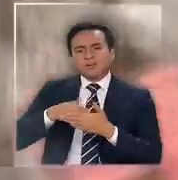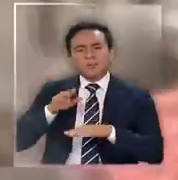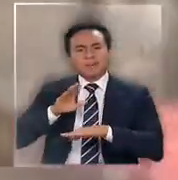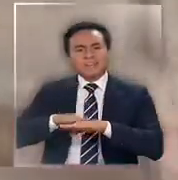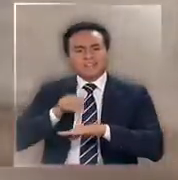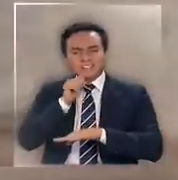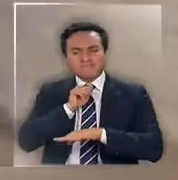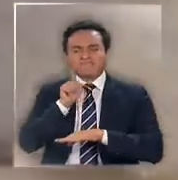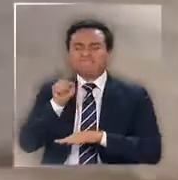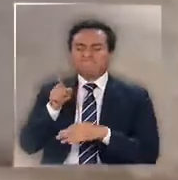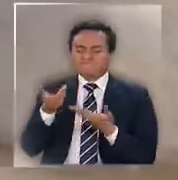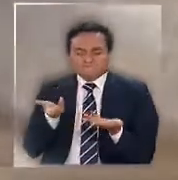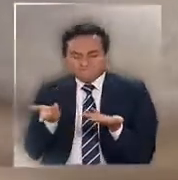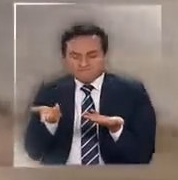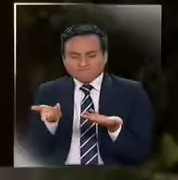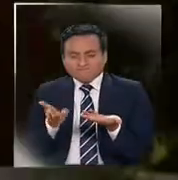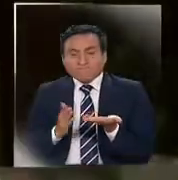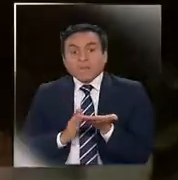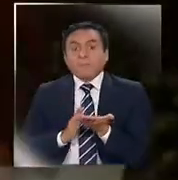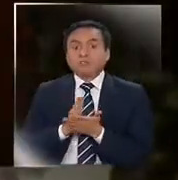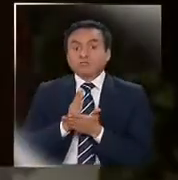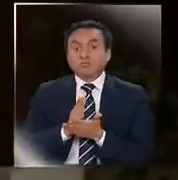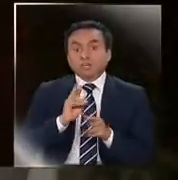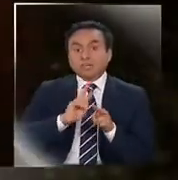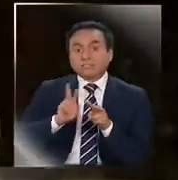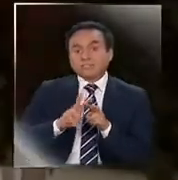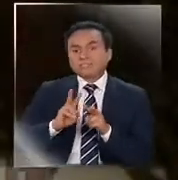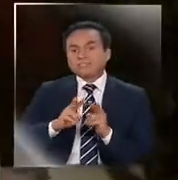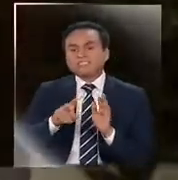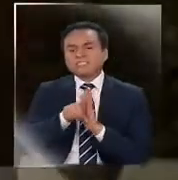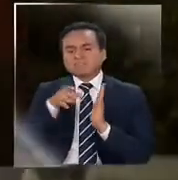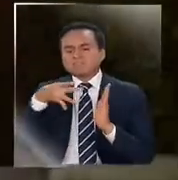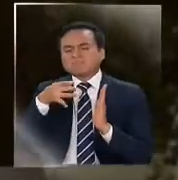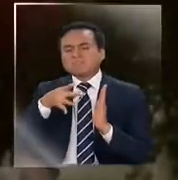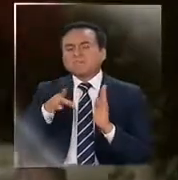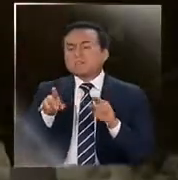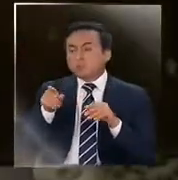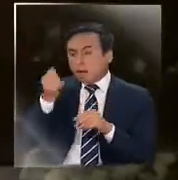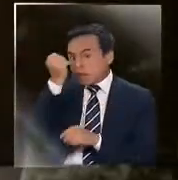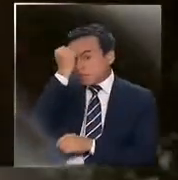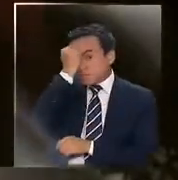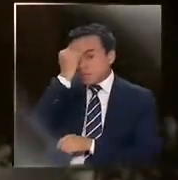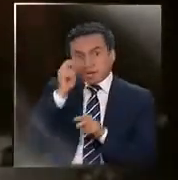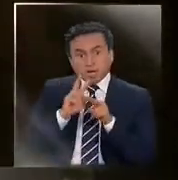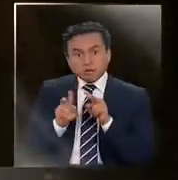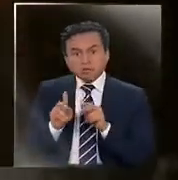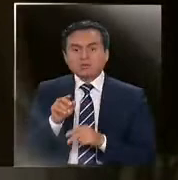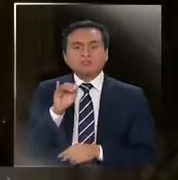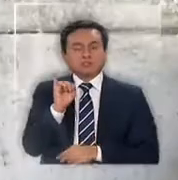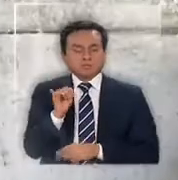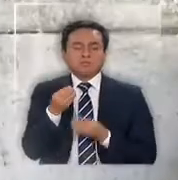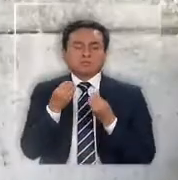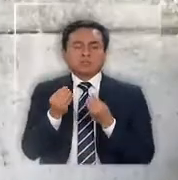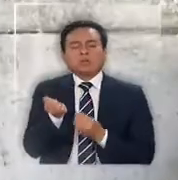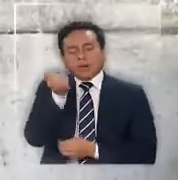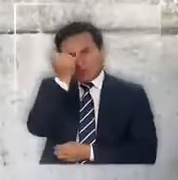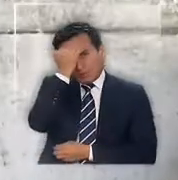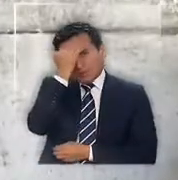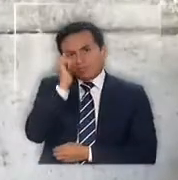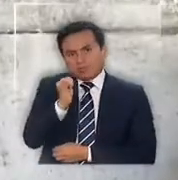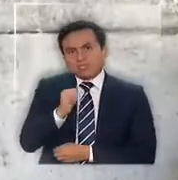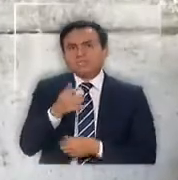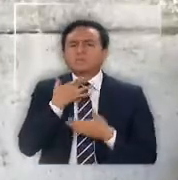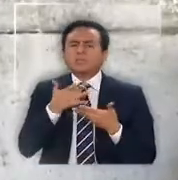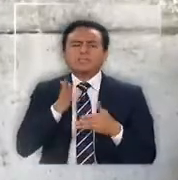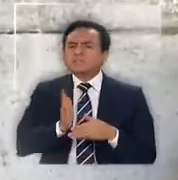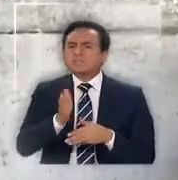patente, ahí tuvo que empezar a cometer este hecho ilícito. ¿No se arrepiente de lo que ha hecho? Sí, por supuesto que está arrepentido. ¿Y